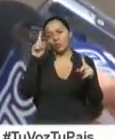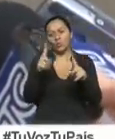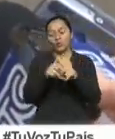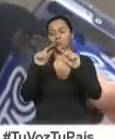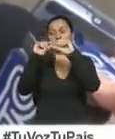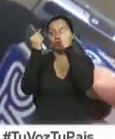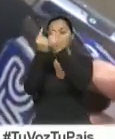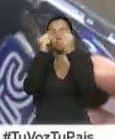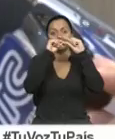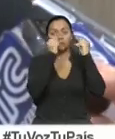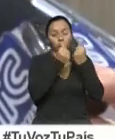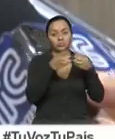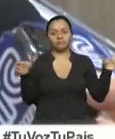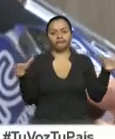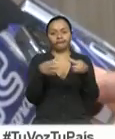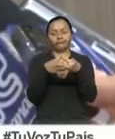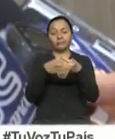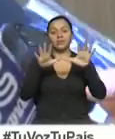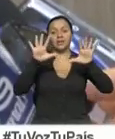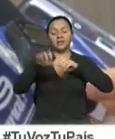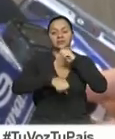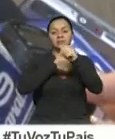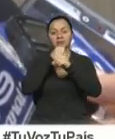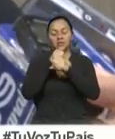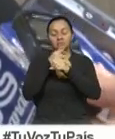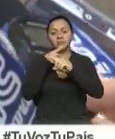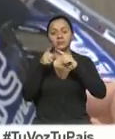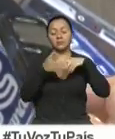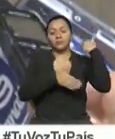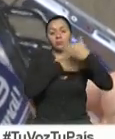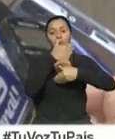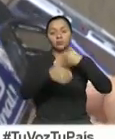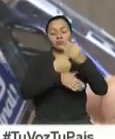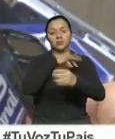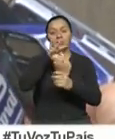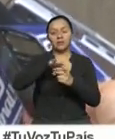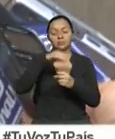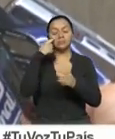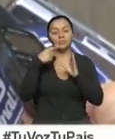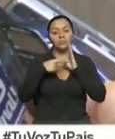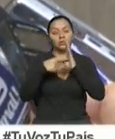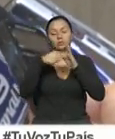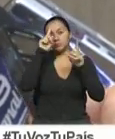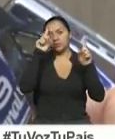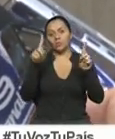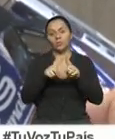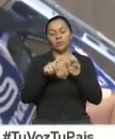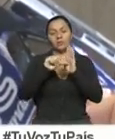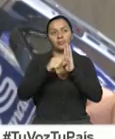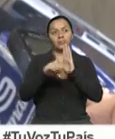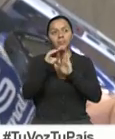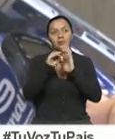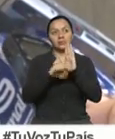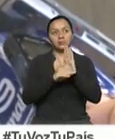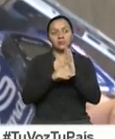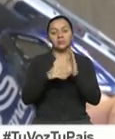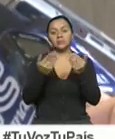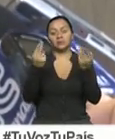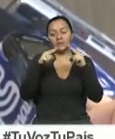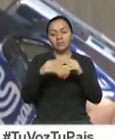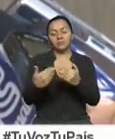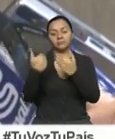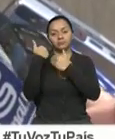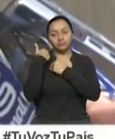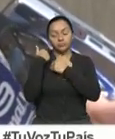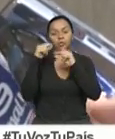la unidad que hemos mantenido durante estos 10 años en los diferentes procesos electorales han mostrado una coherencia de principios y una coherencia de tendencia. Todos